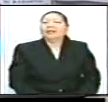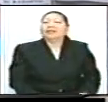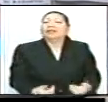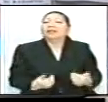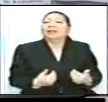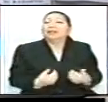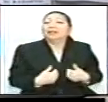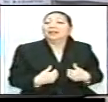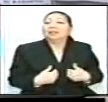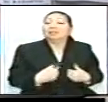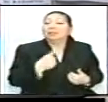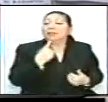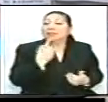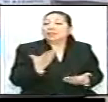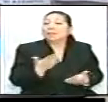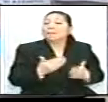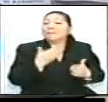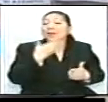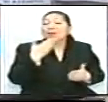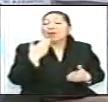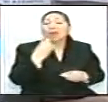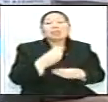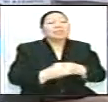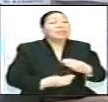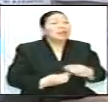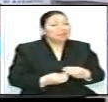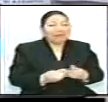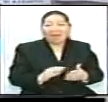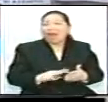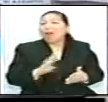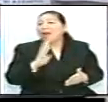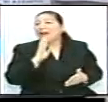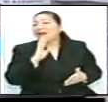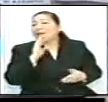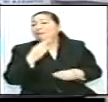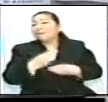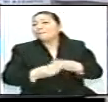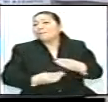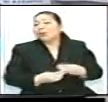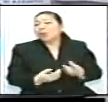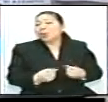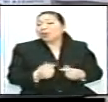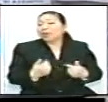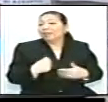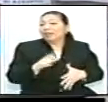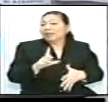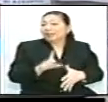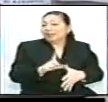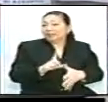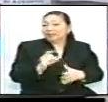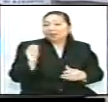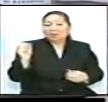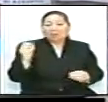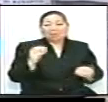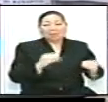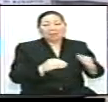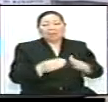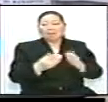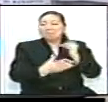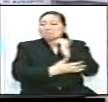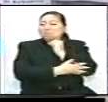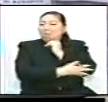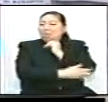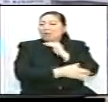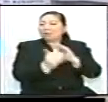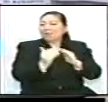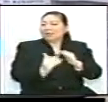tenemos, nos decimos que somos los mejores del mundo. Claro, es fácil ser los mejores del mundo cuando la gente la tiene pisoteada. Los niveles de pobreza son